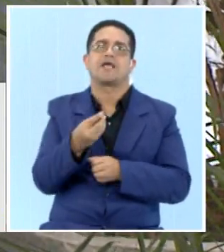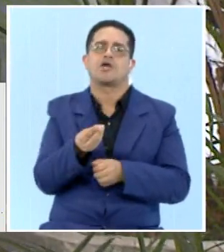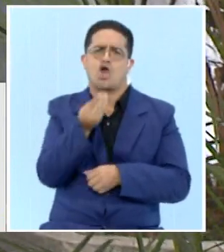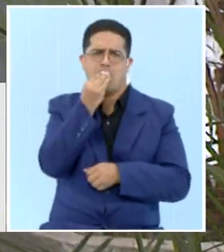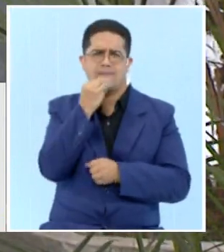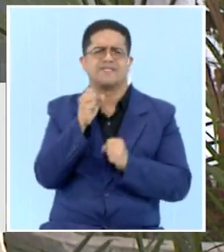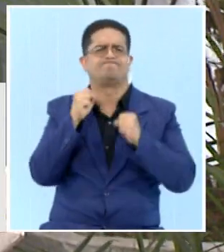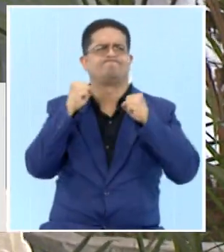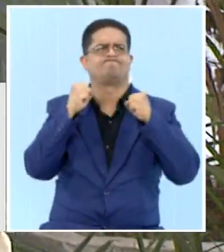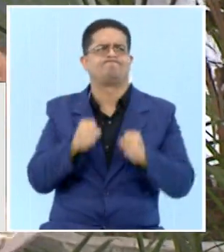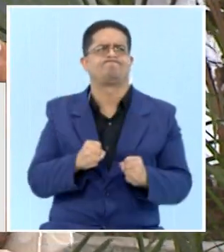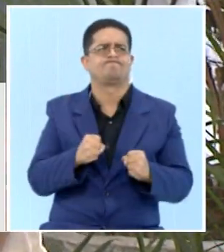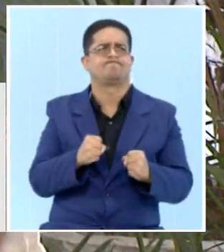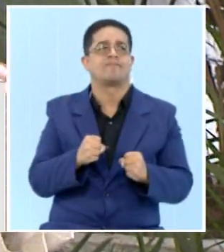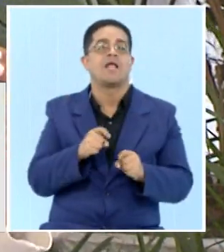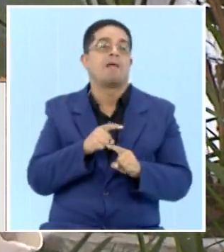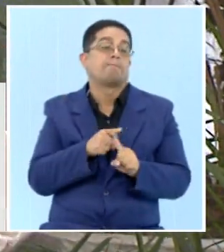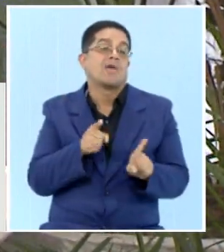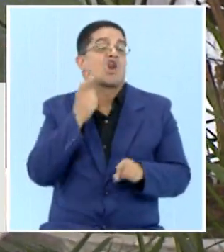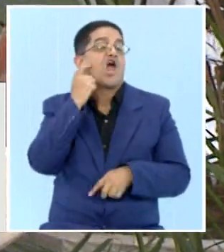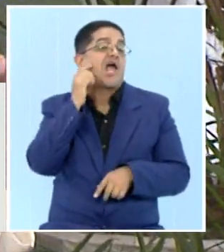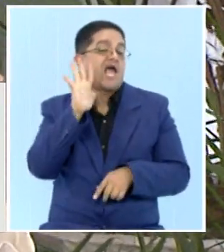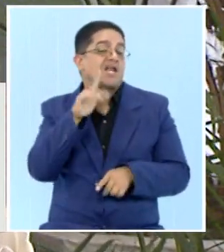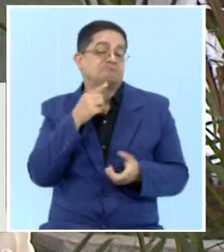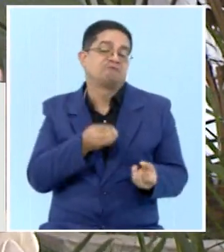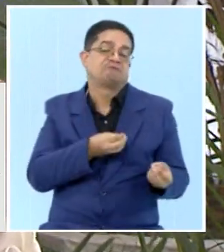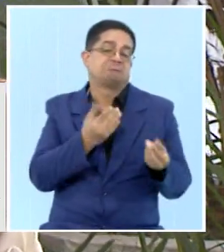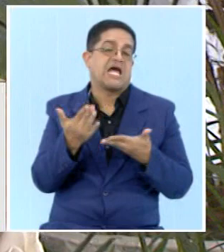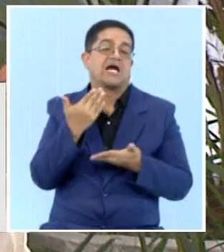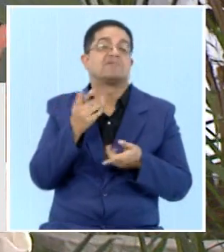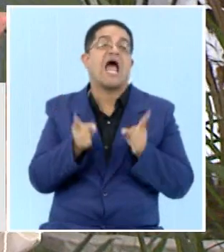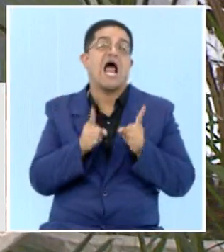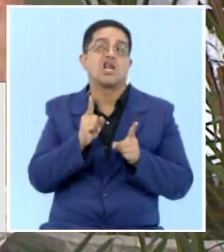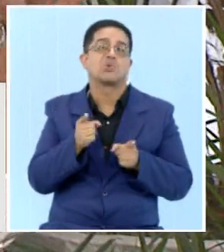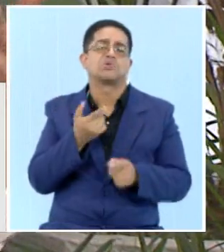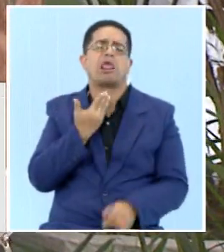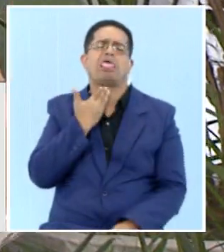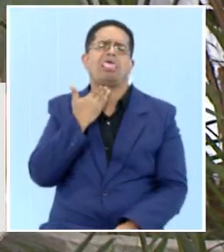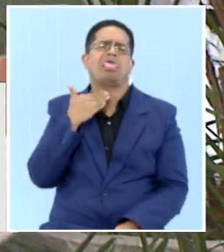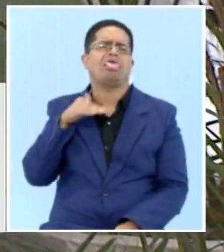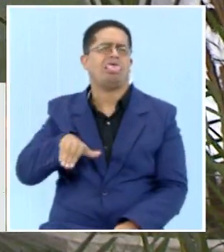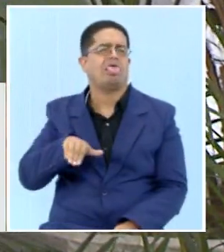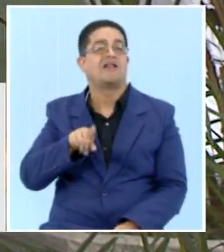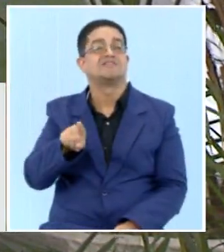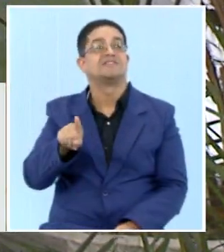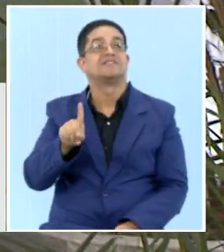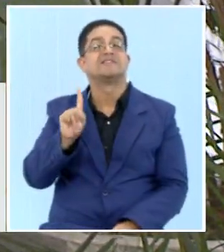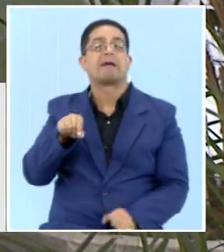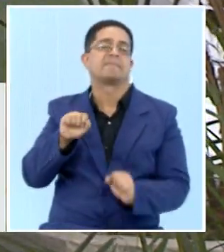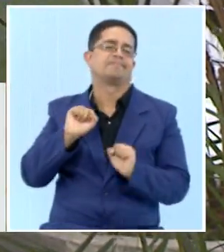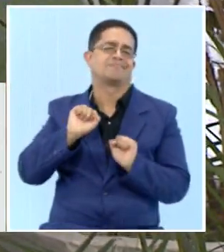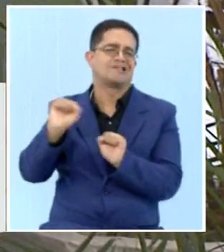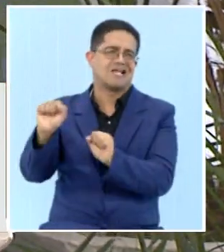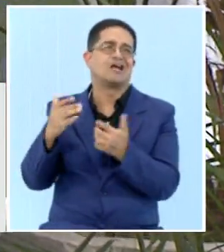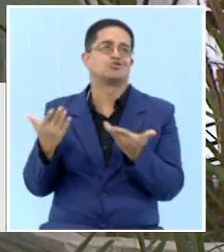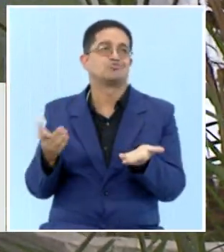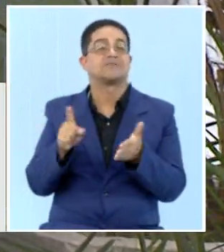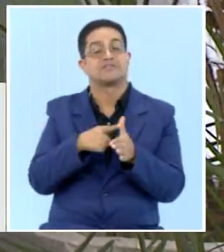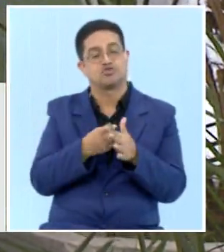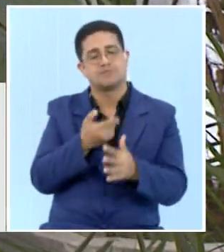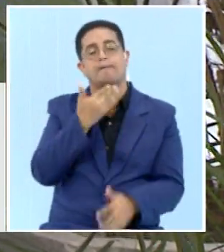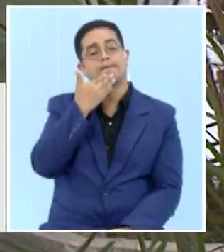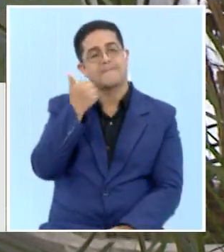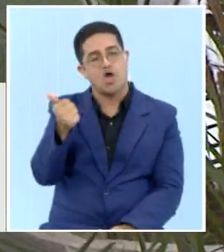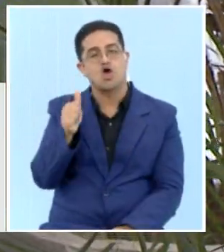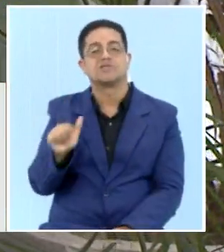muchas veces por dar estos alimentos que para algunos son desagradables, entonces incluso hay rechazo al alimento. Entonces la hidratación